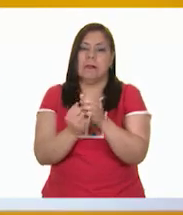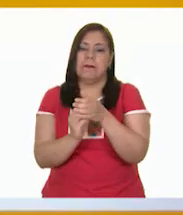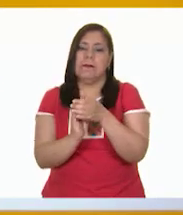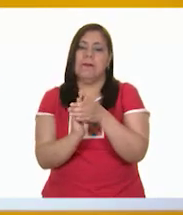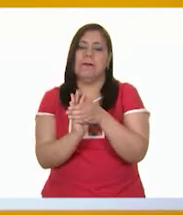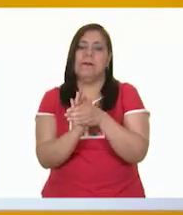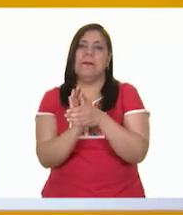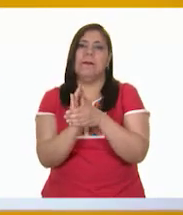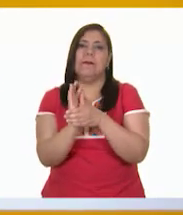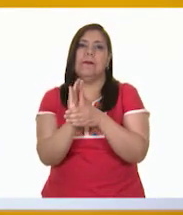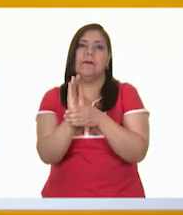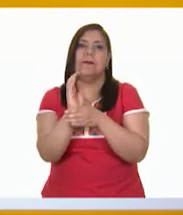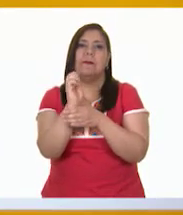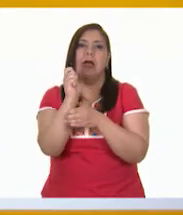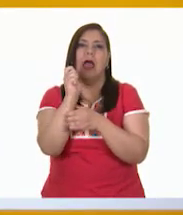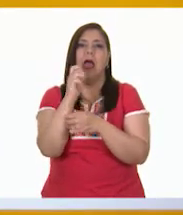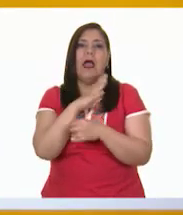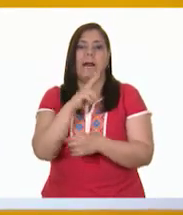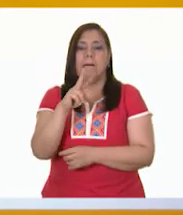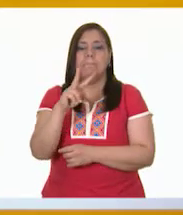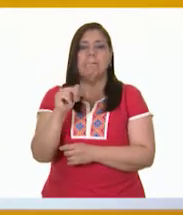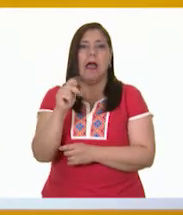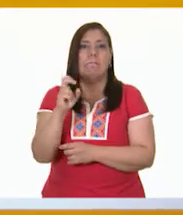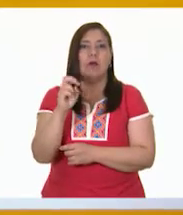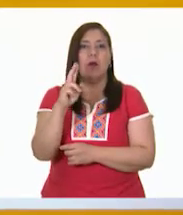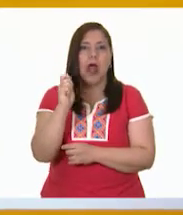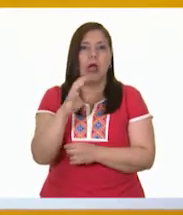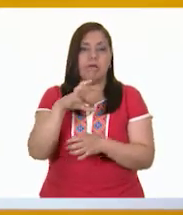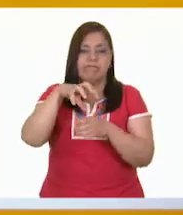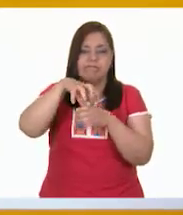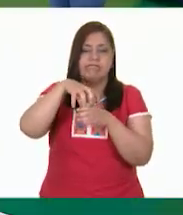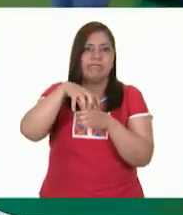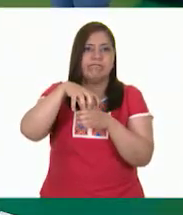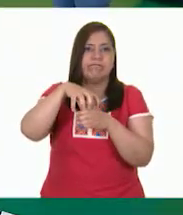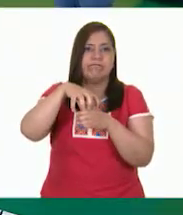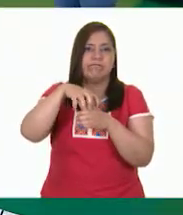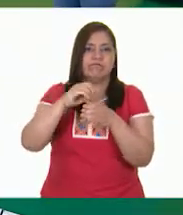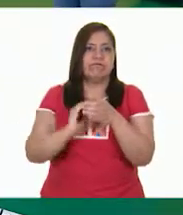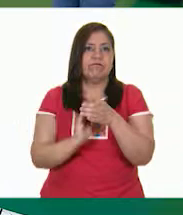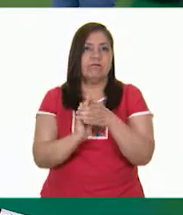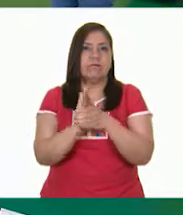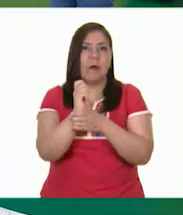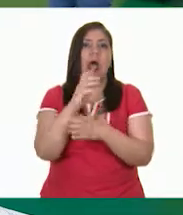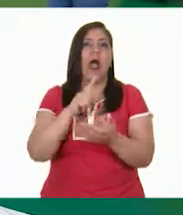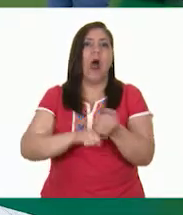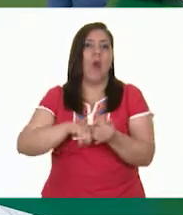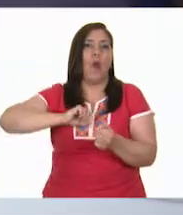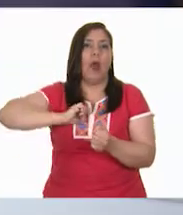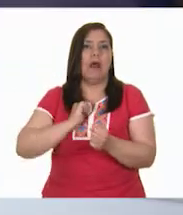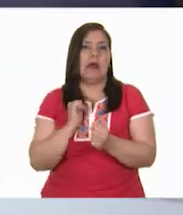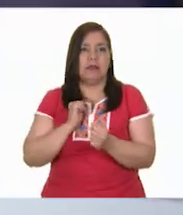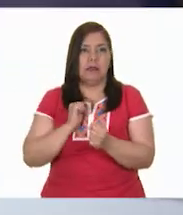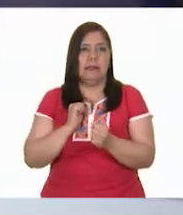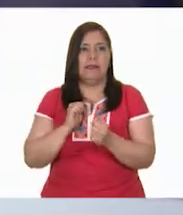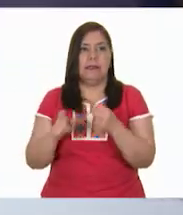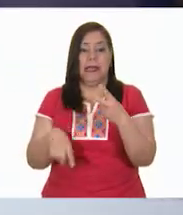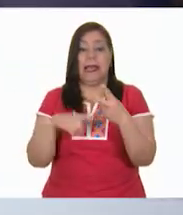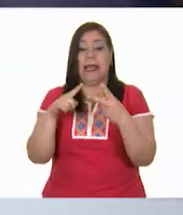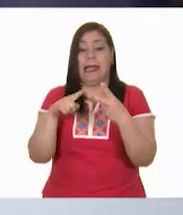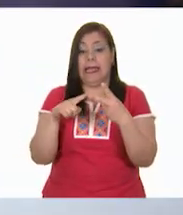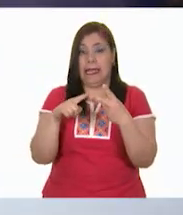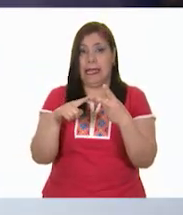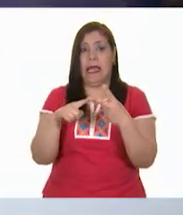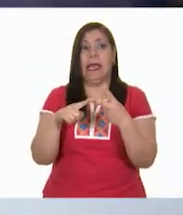evapora. Entonces, todo ese vapor está quedando encerrado en el recipiente de arriba. Ahora vamos a poner